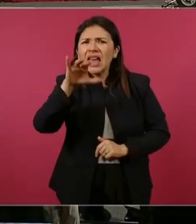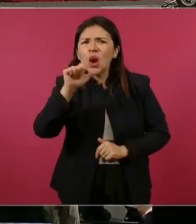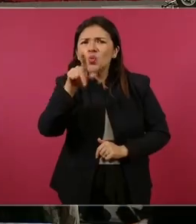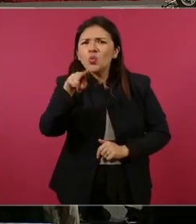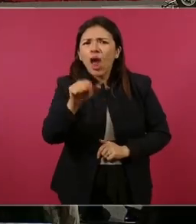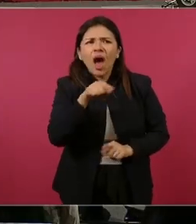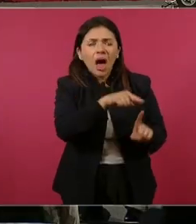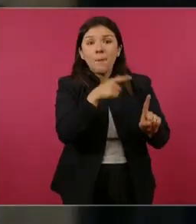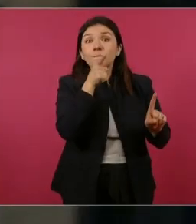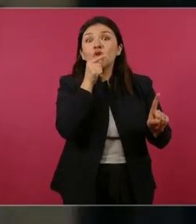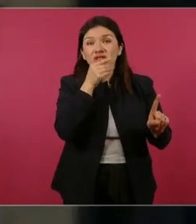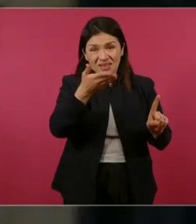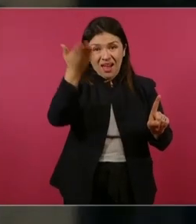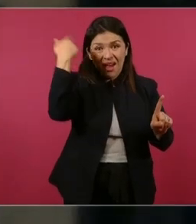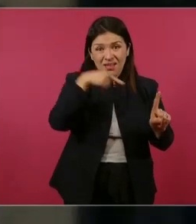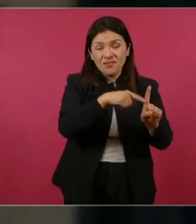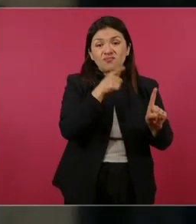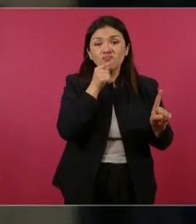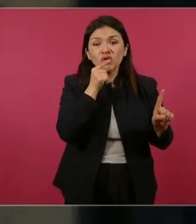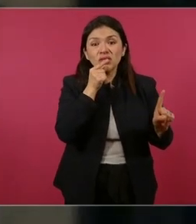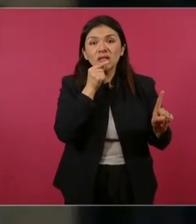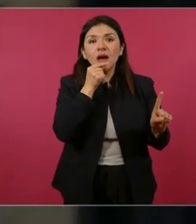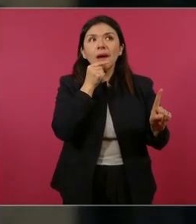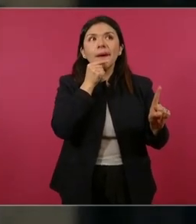Era policía